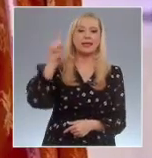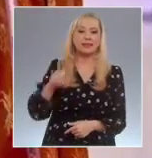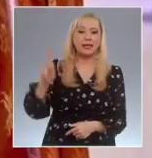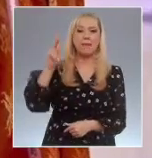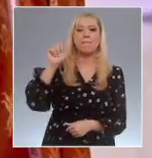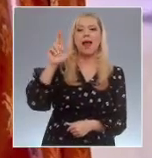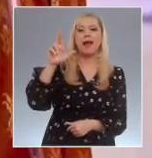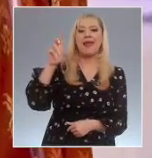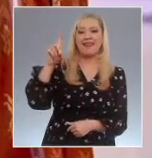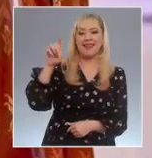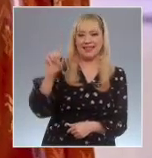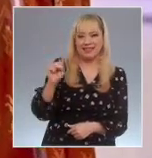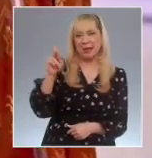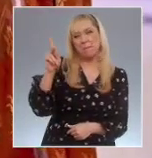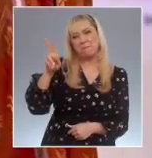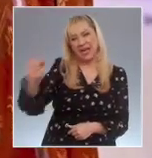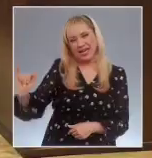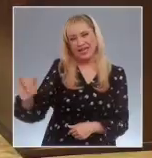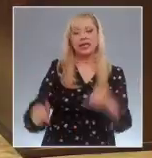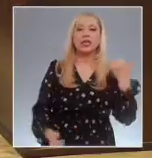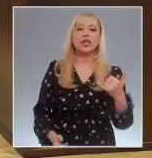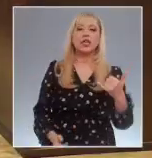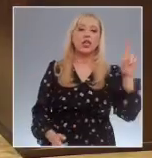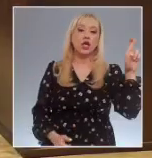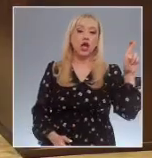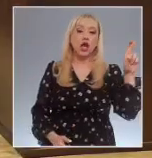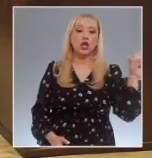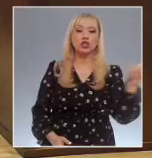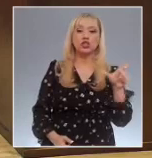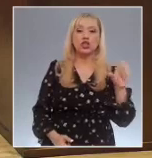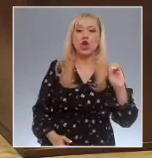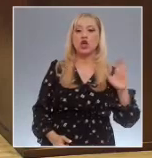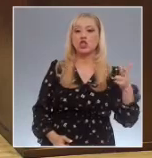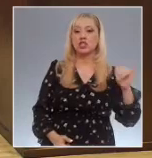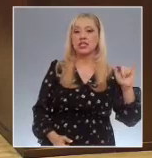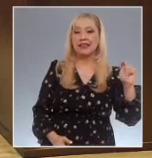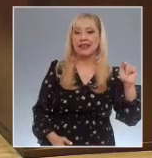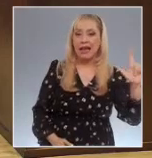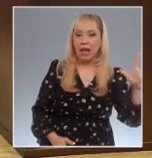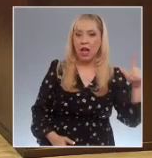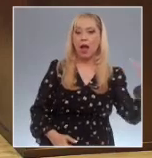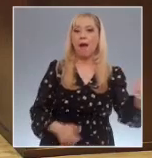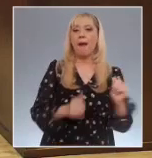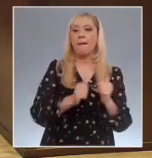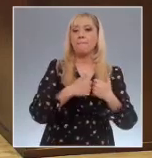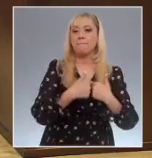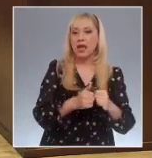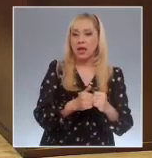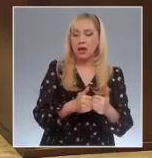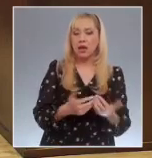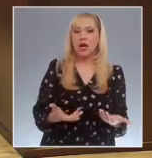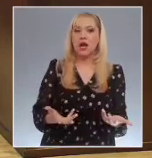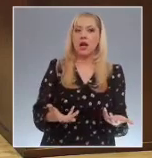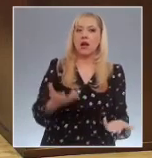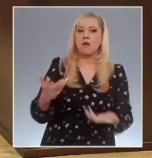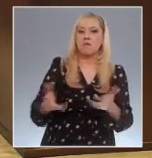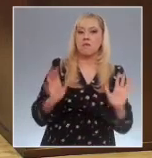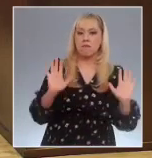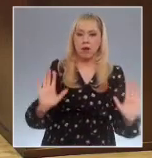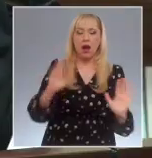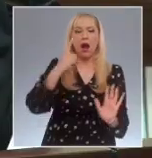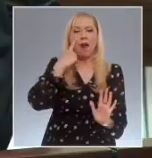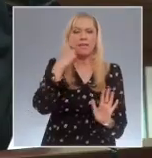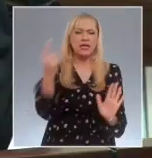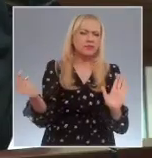como de los partidos que representan. Las y los magistrados coincidieron en que las notas periodísticas ofrecidas como